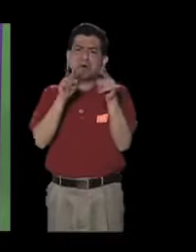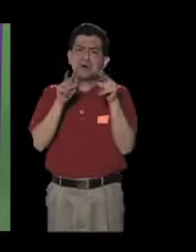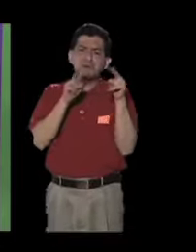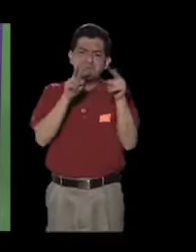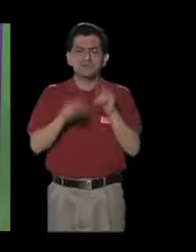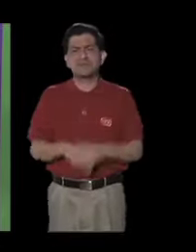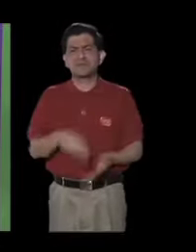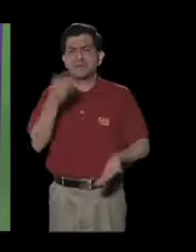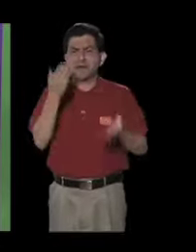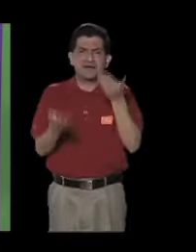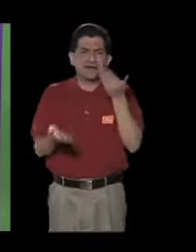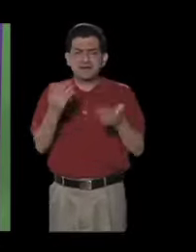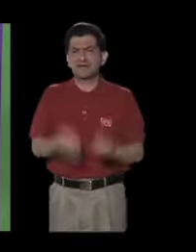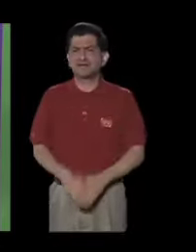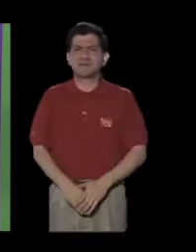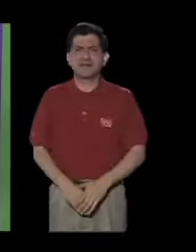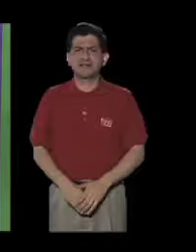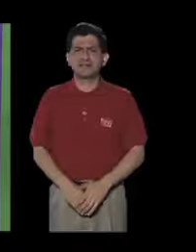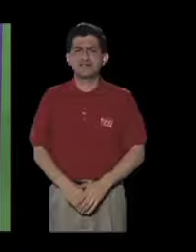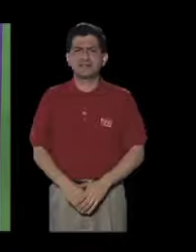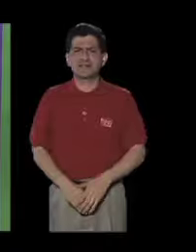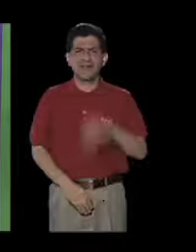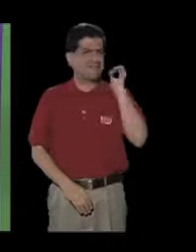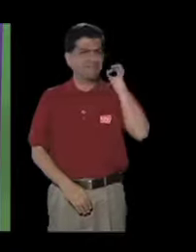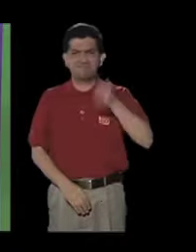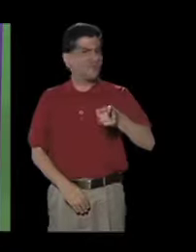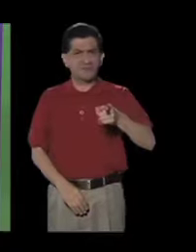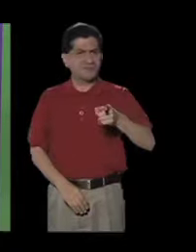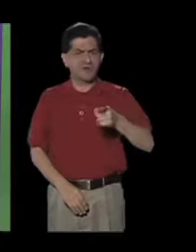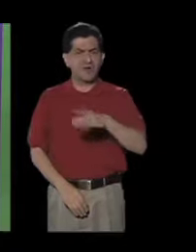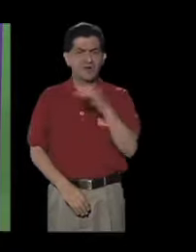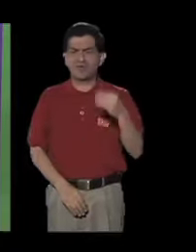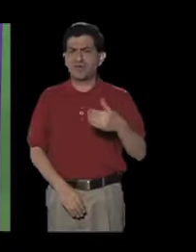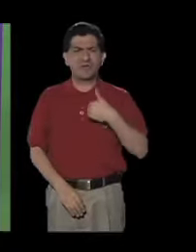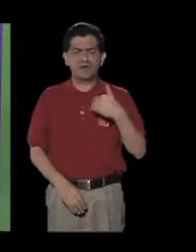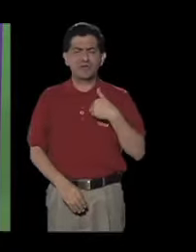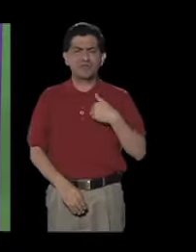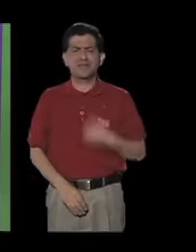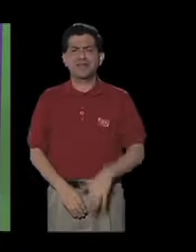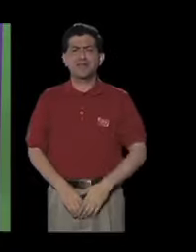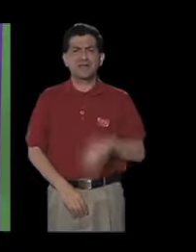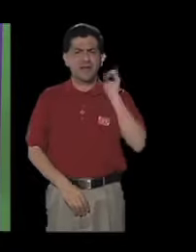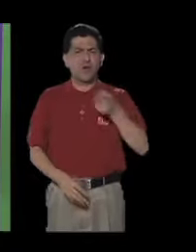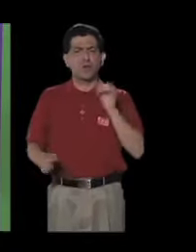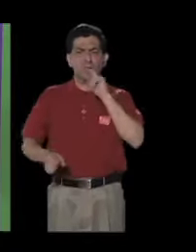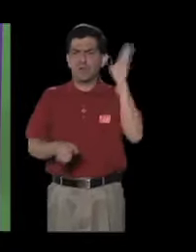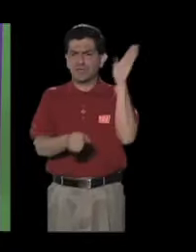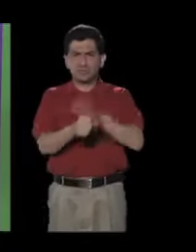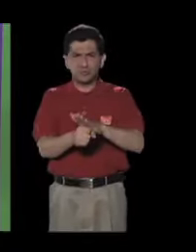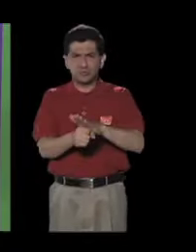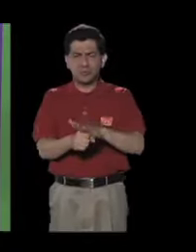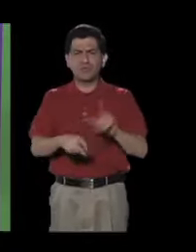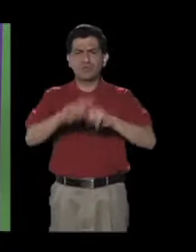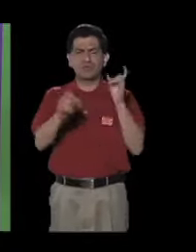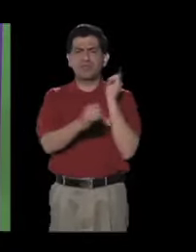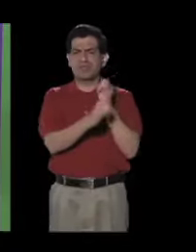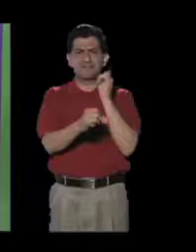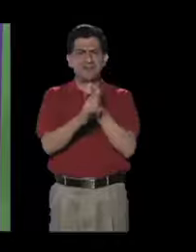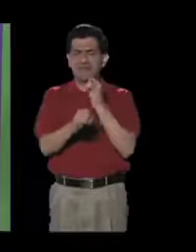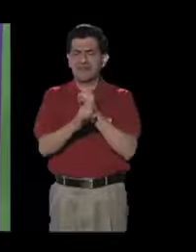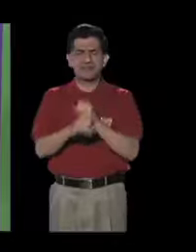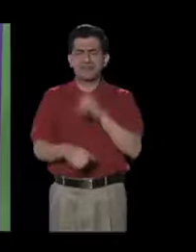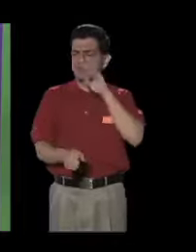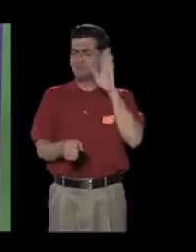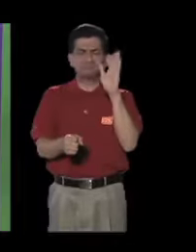¿verdad?, que no tienden a ser órdenes o no tienden a ser vinculantes, más bien, ¿verdad? Muchas instituciones no cumplen con